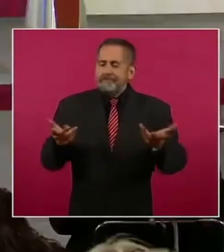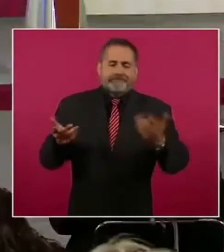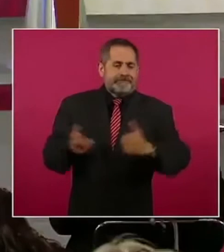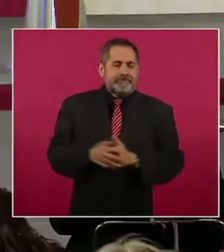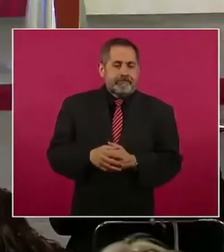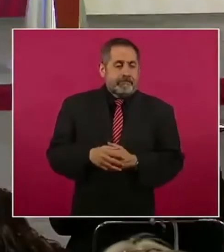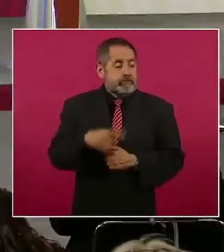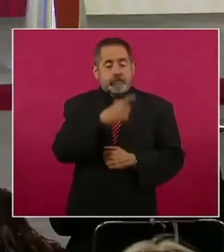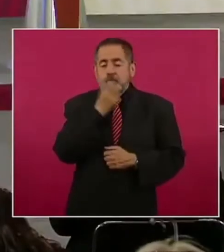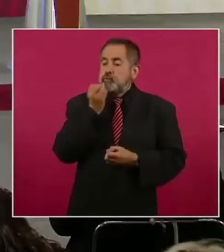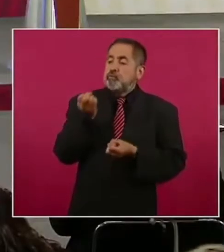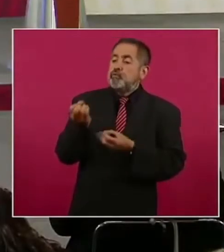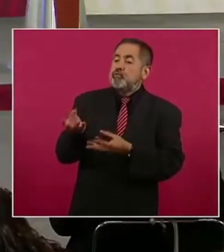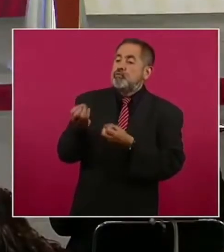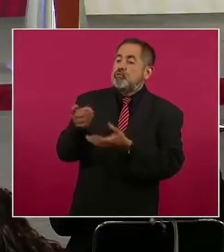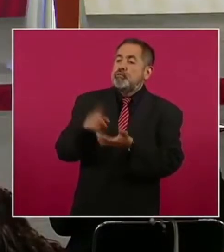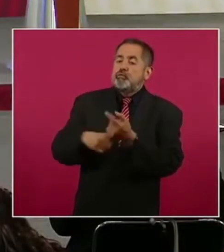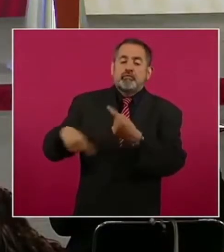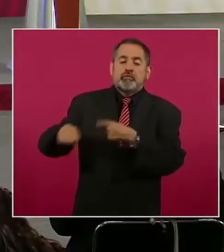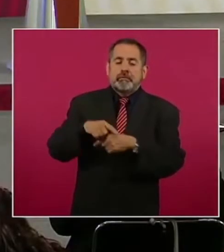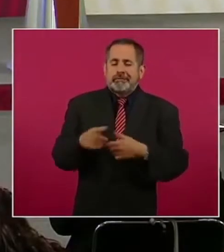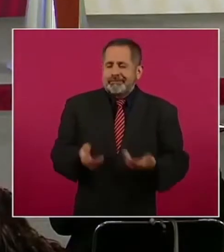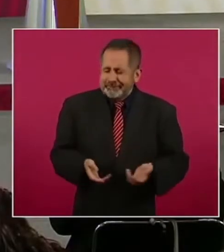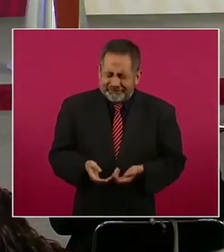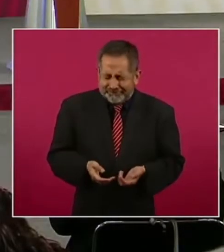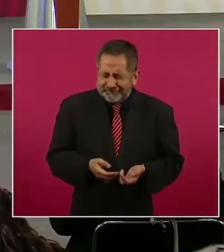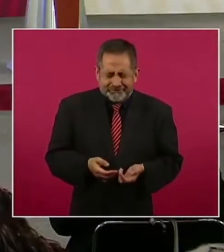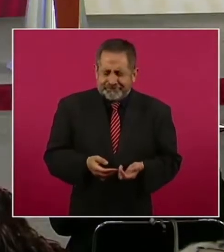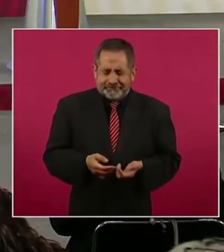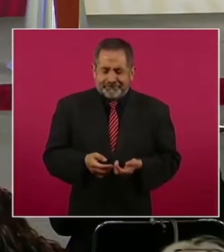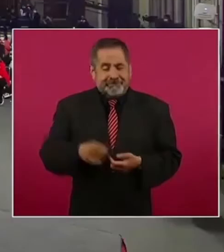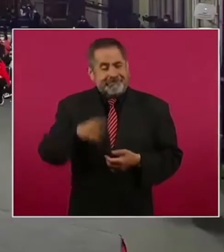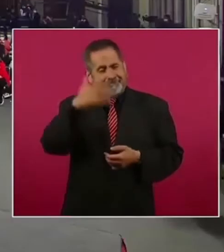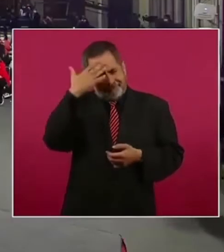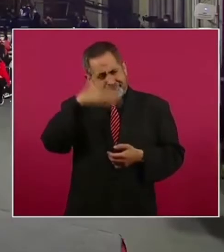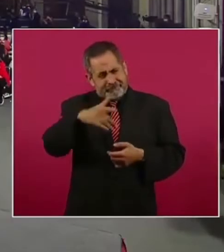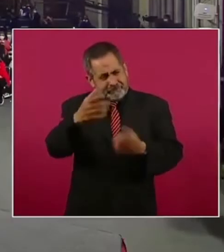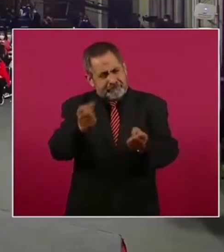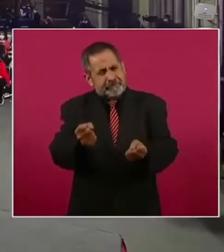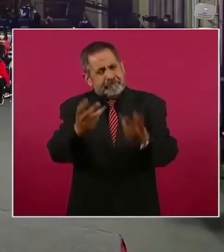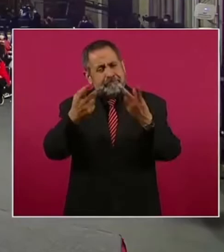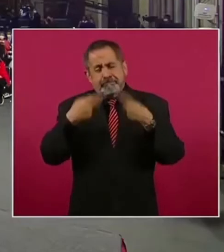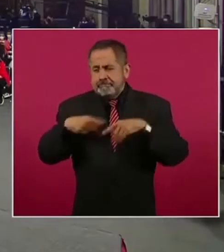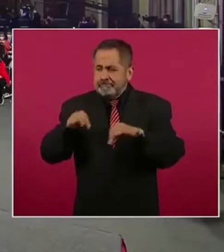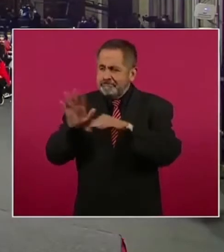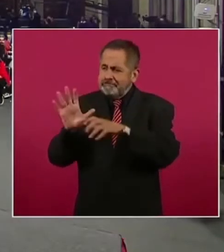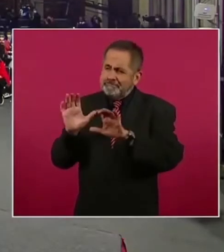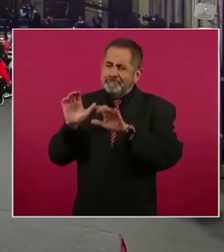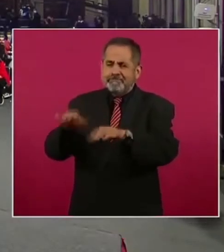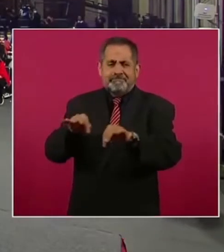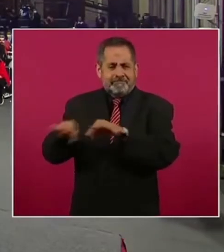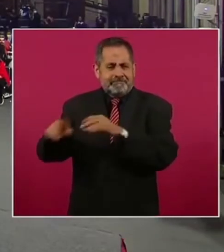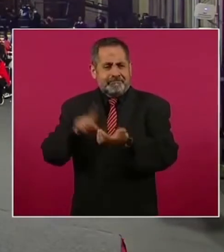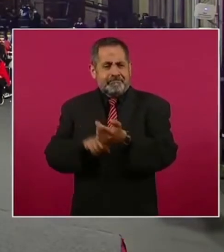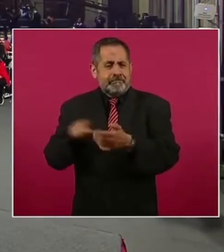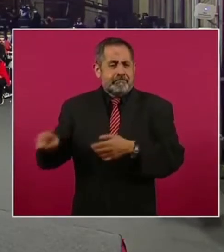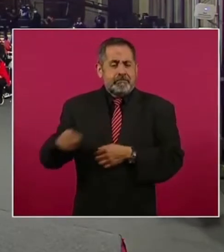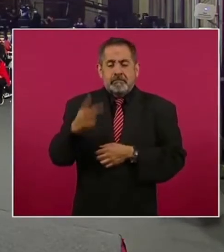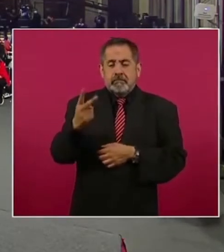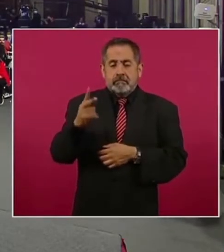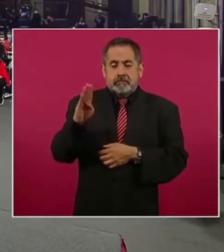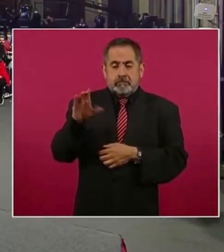son dádivas. ¿Saben cuántos están trabajando hoy en Dos Bocas?